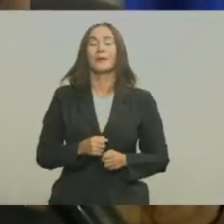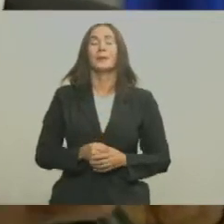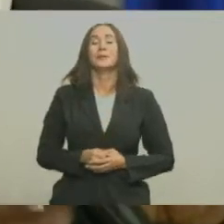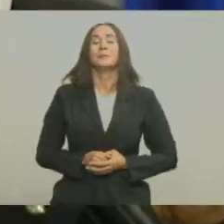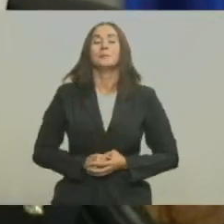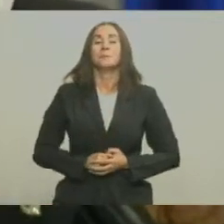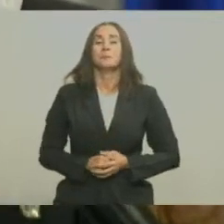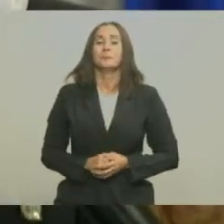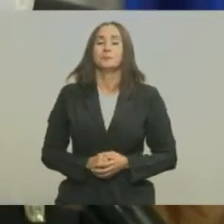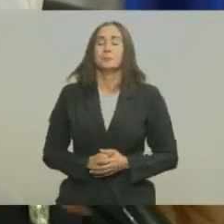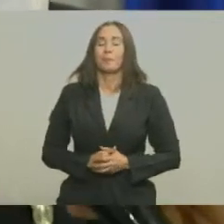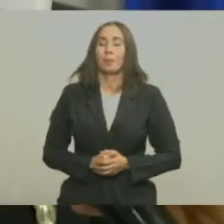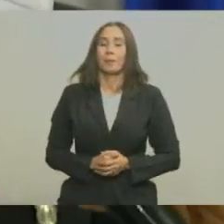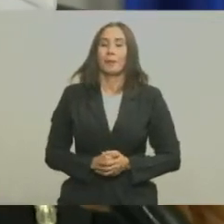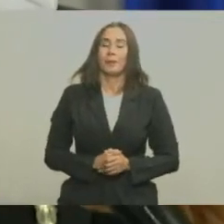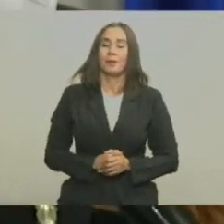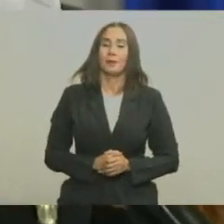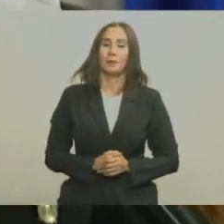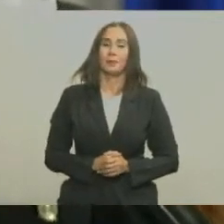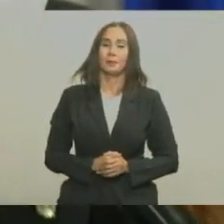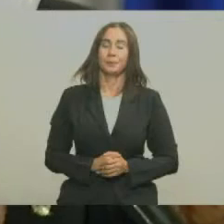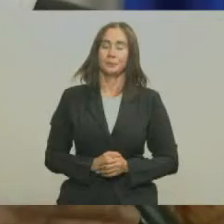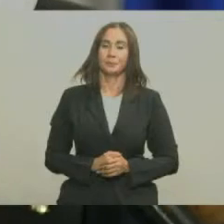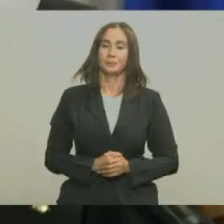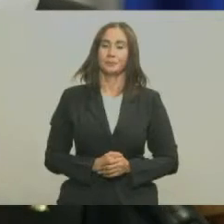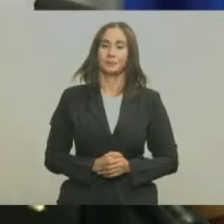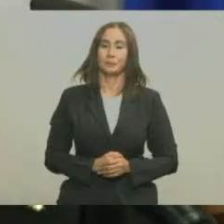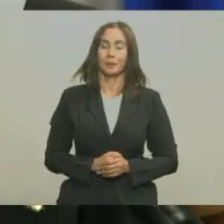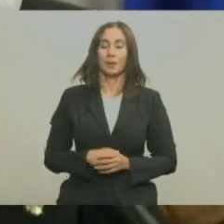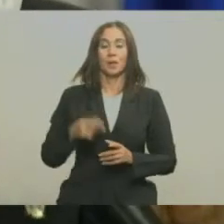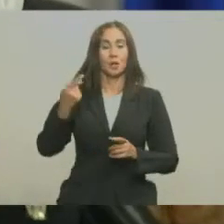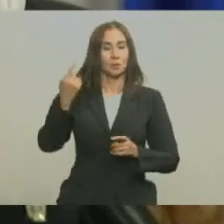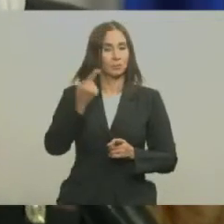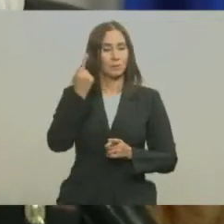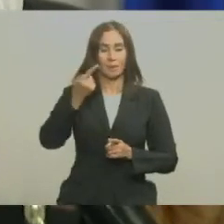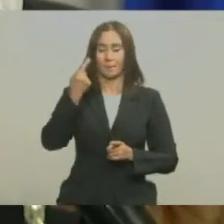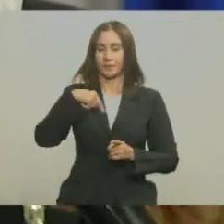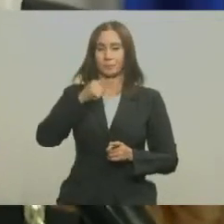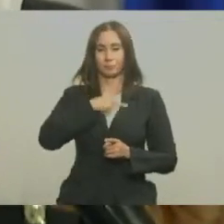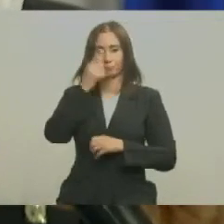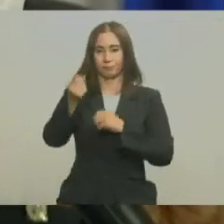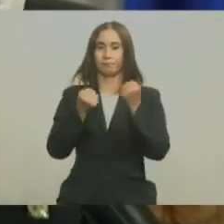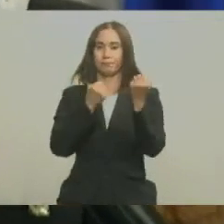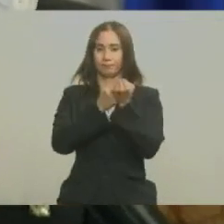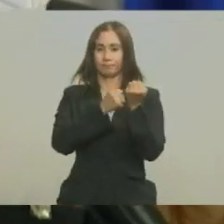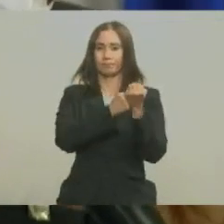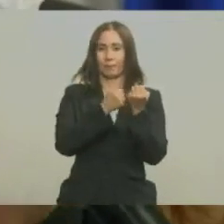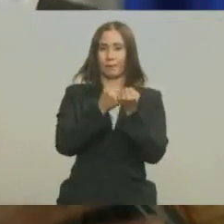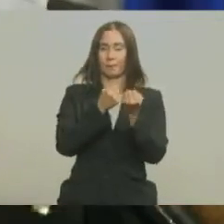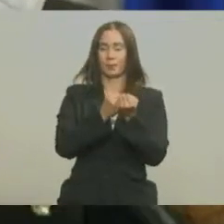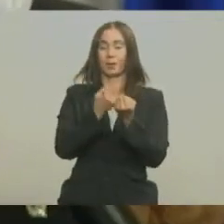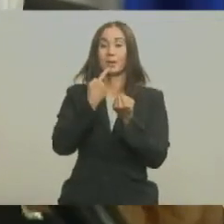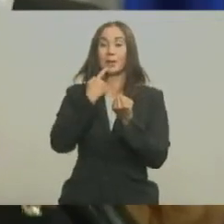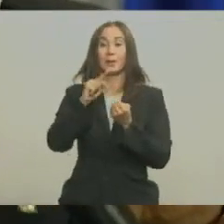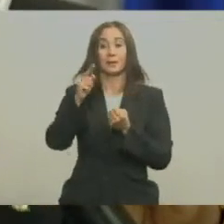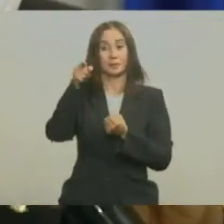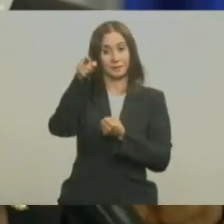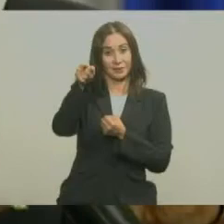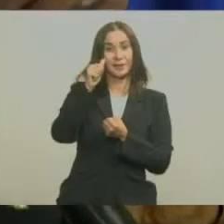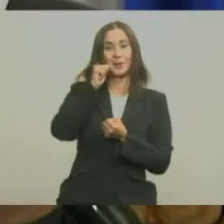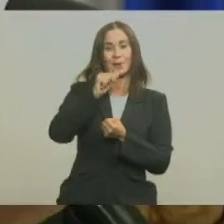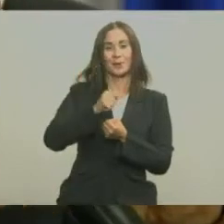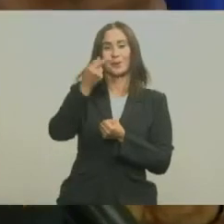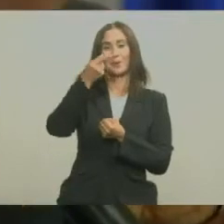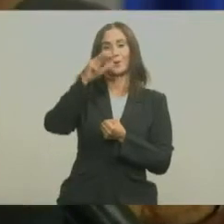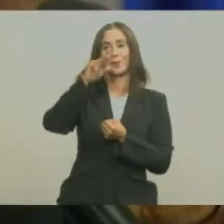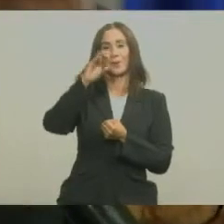aboga por ese tipo de propuesta, va a contar con nosotros. Decirle a Gloria, Gloria, tú eres